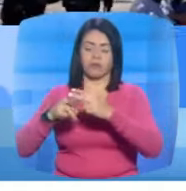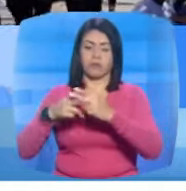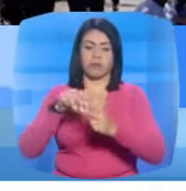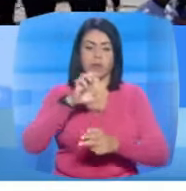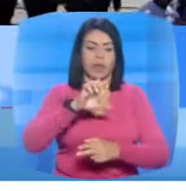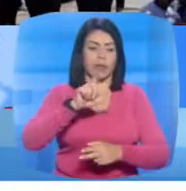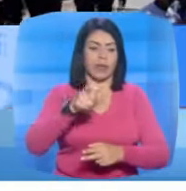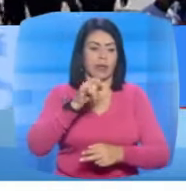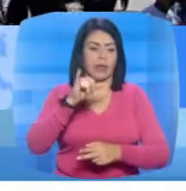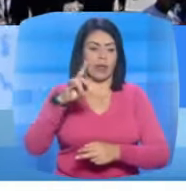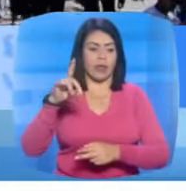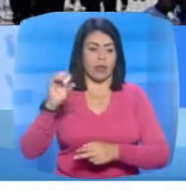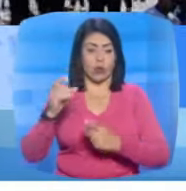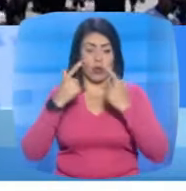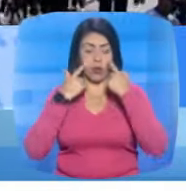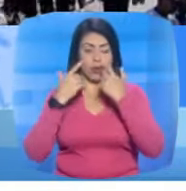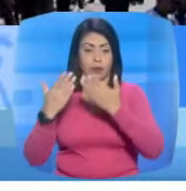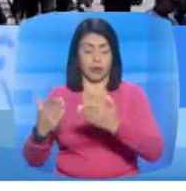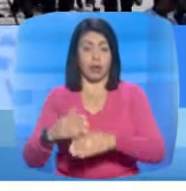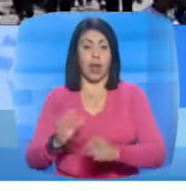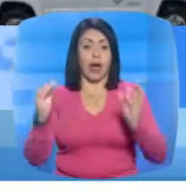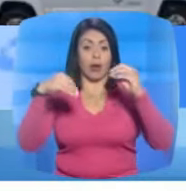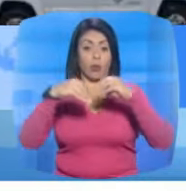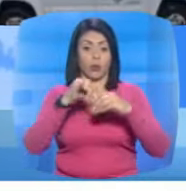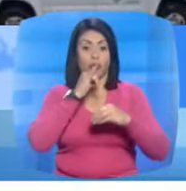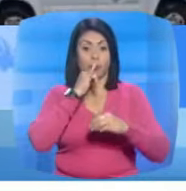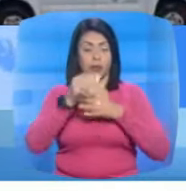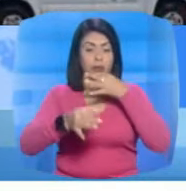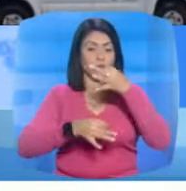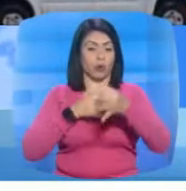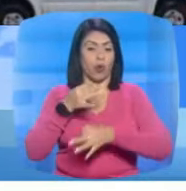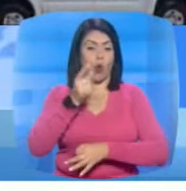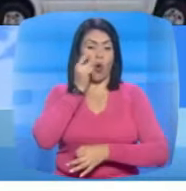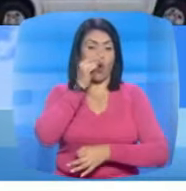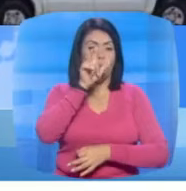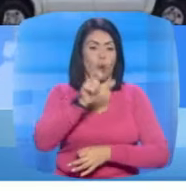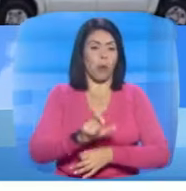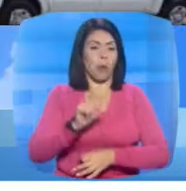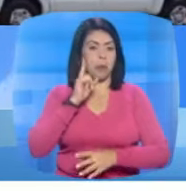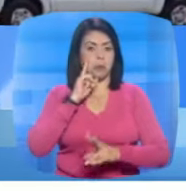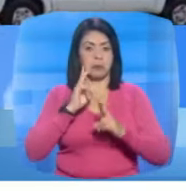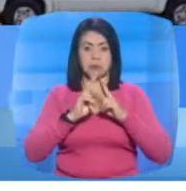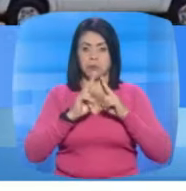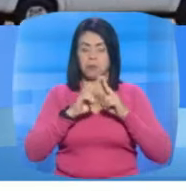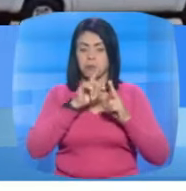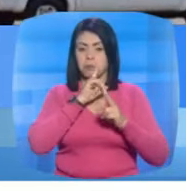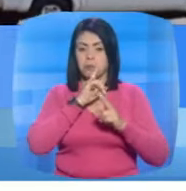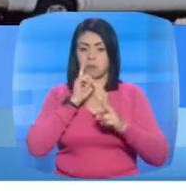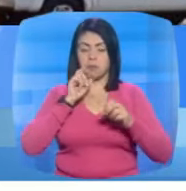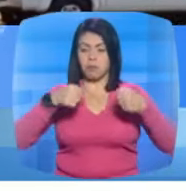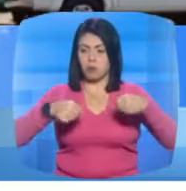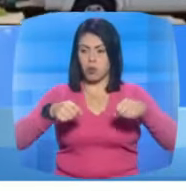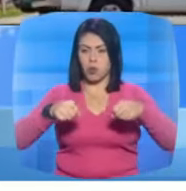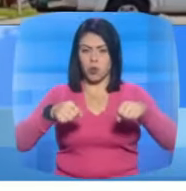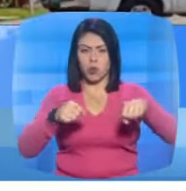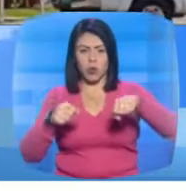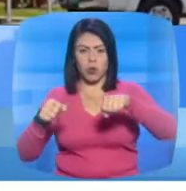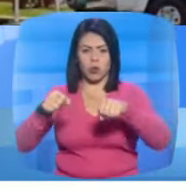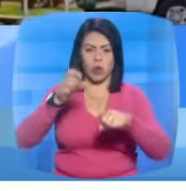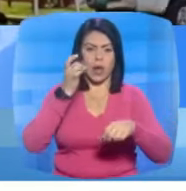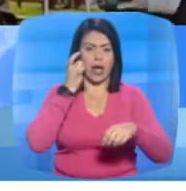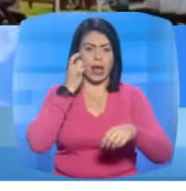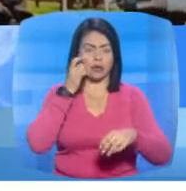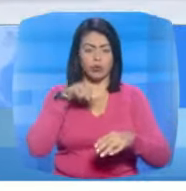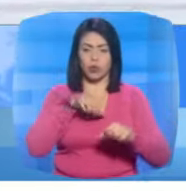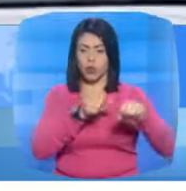sector El Ceibal del municipio Campo Elías. De acuerdo con una de las versiones, un hombre aún no identificado llegó en una motocicleta de color azul,